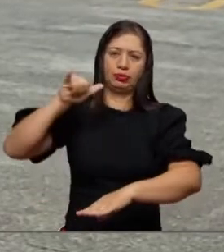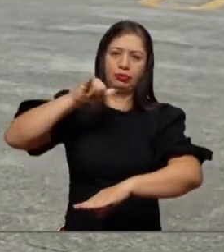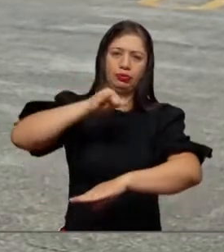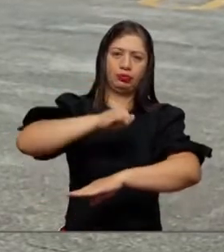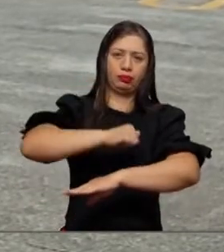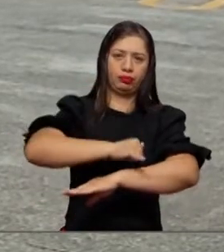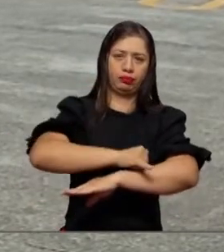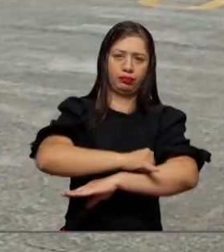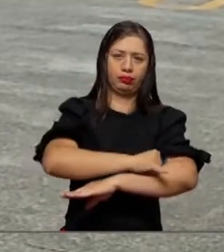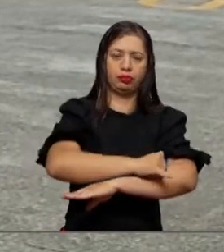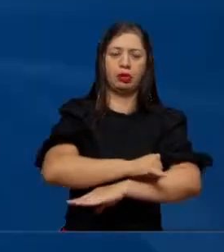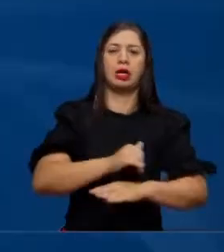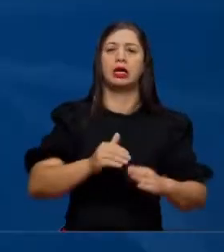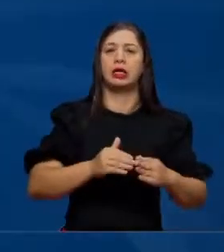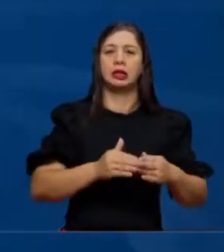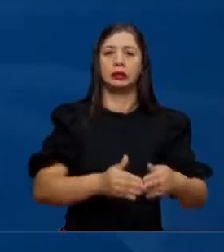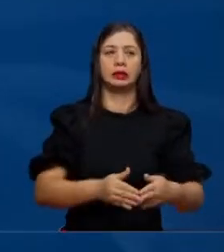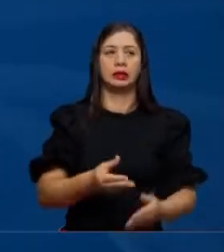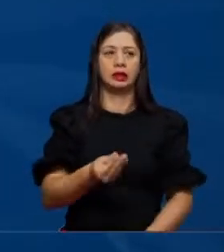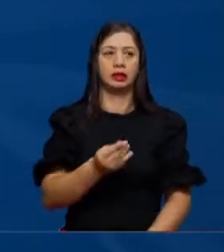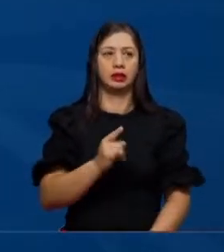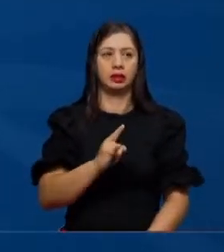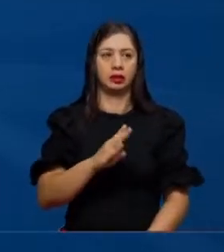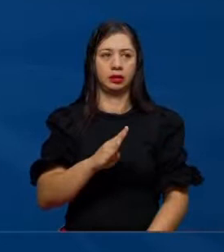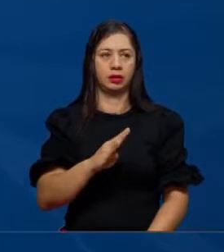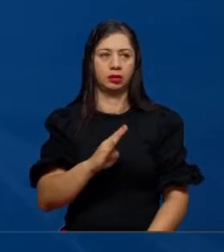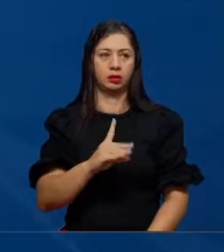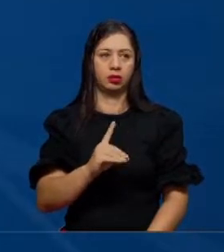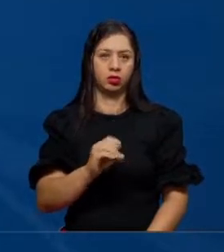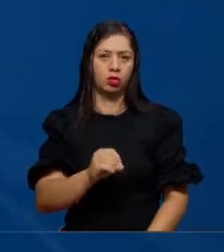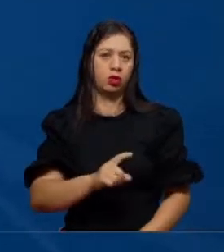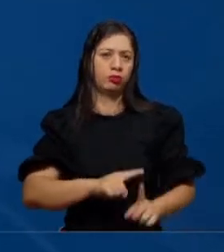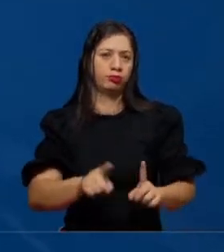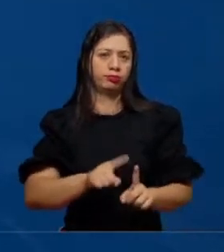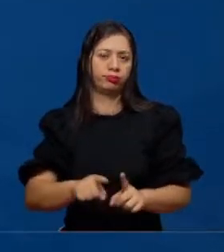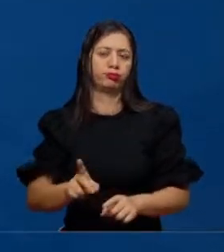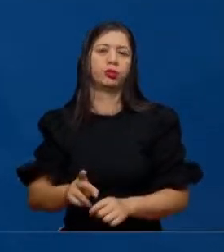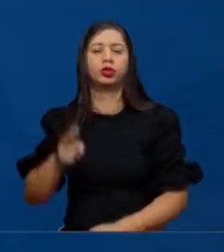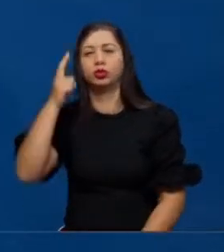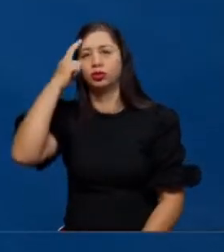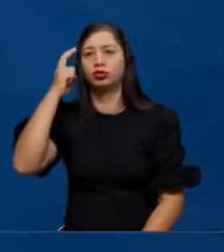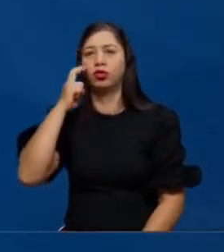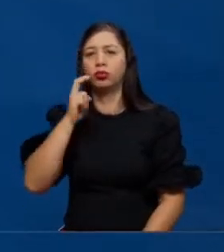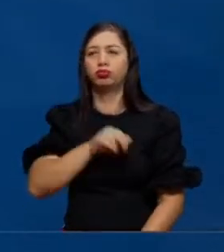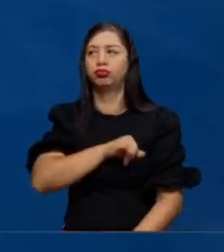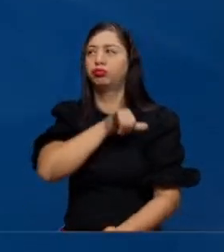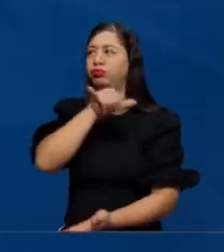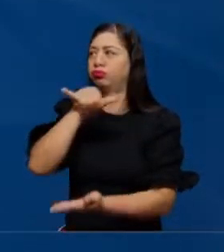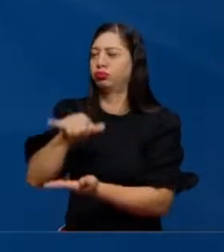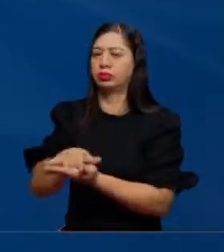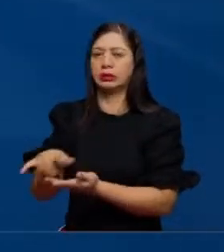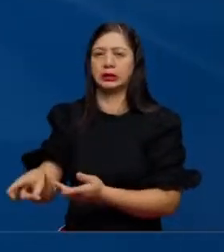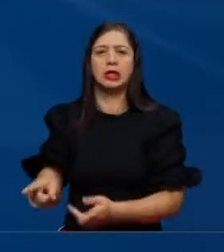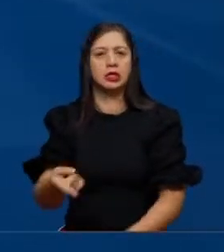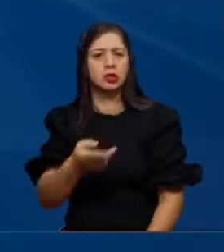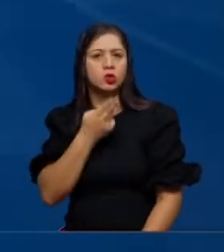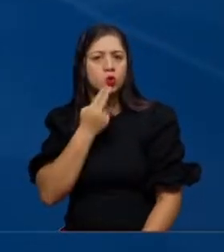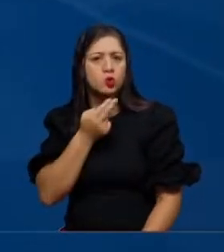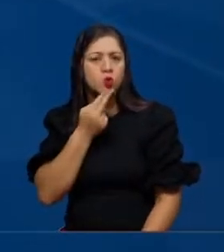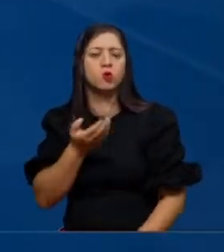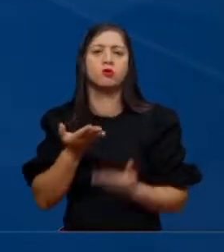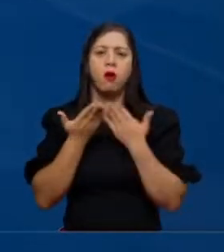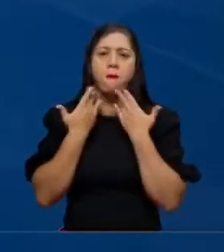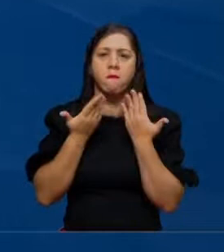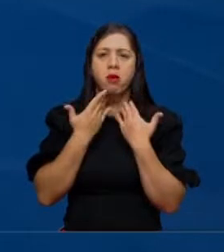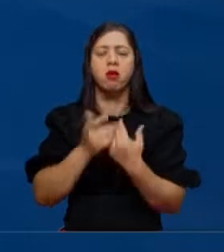viniendo aquí a la ciudad de Quibdó en vuelos charters, llevando a diferentes regiones del departamento del Chocó. Dicen ellos muy amigable, al igual que el